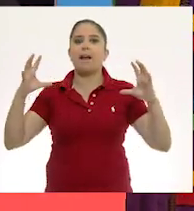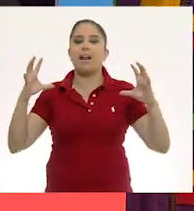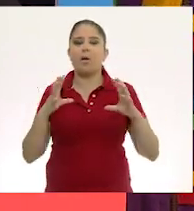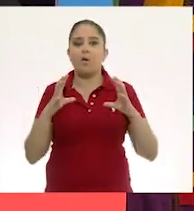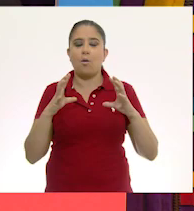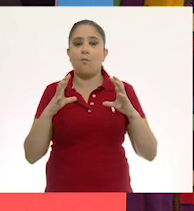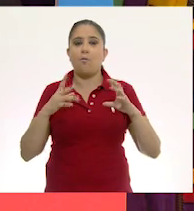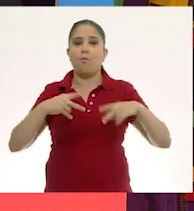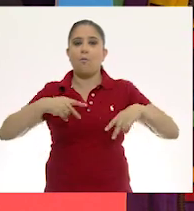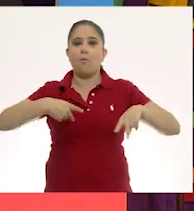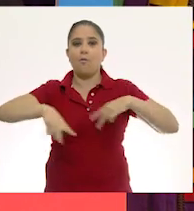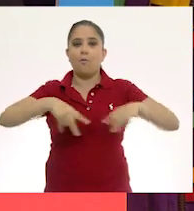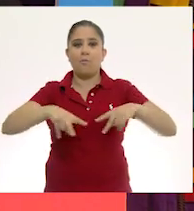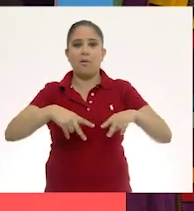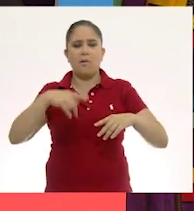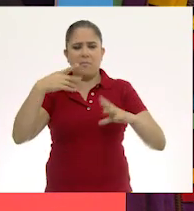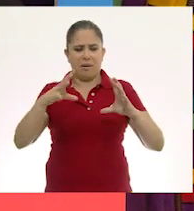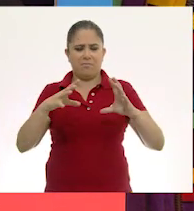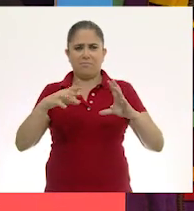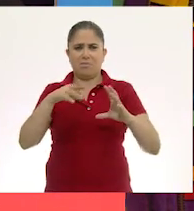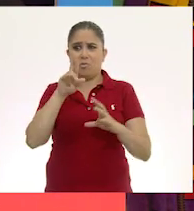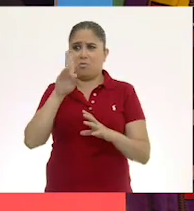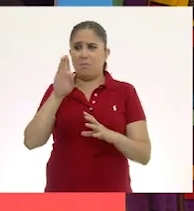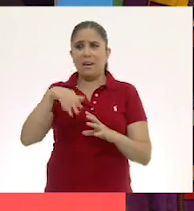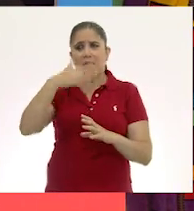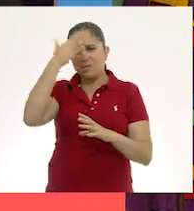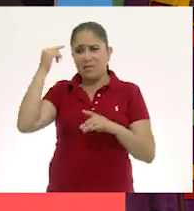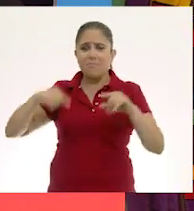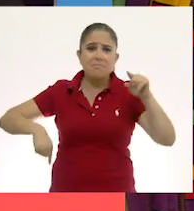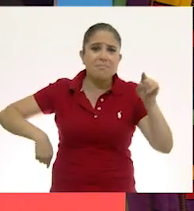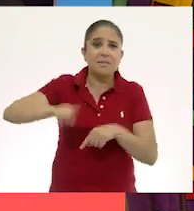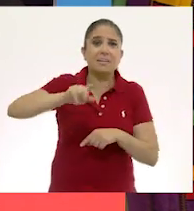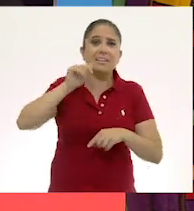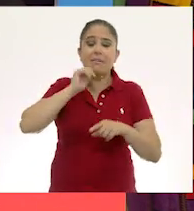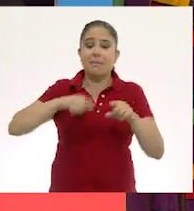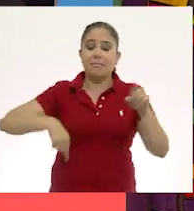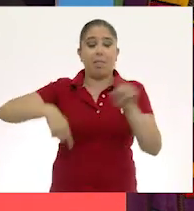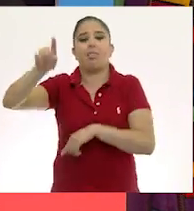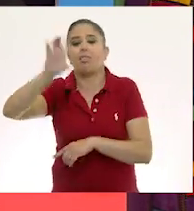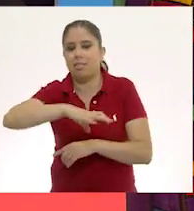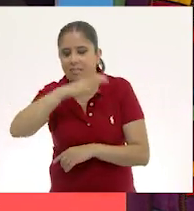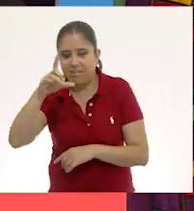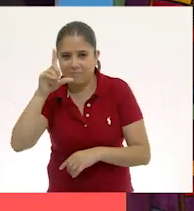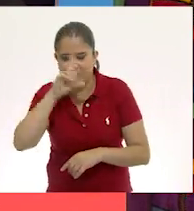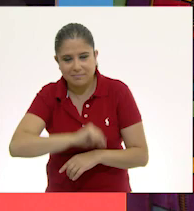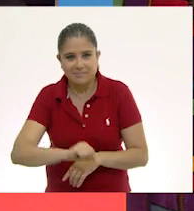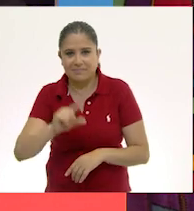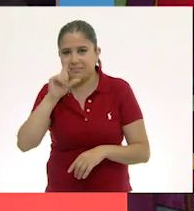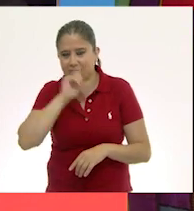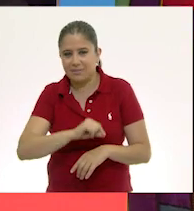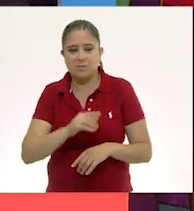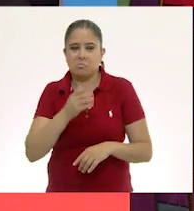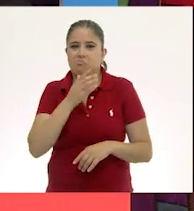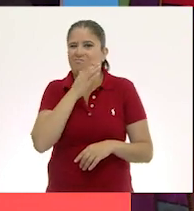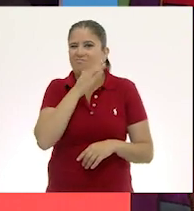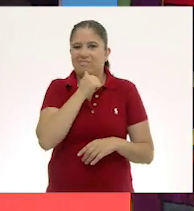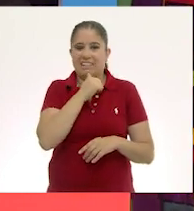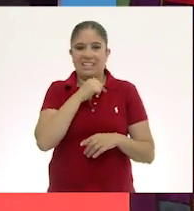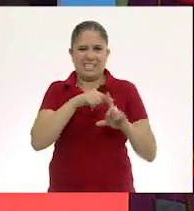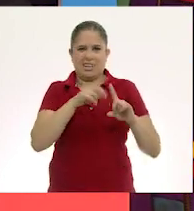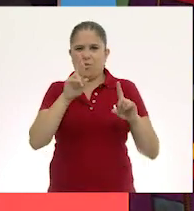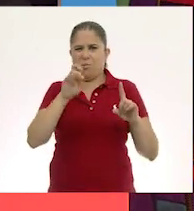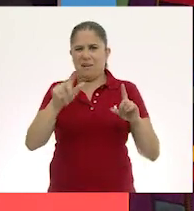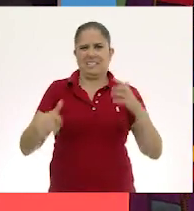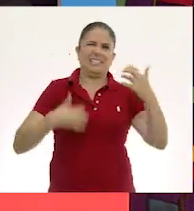solo que Rubén no lo sabe patear. Cuando él lo quiere patear, se le va el balón. Uy. No puede. Entonces, él se enoja